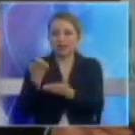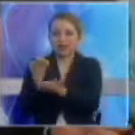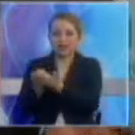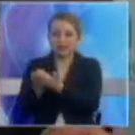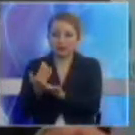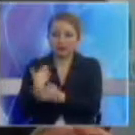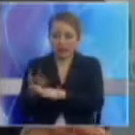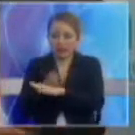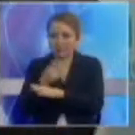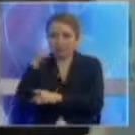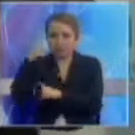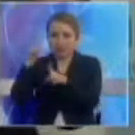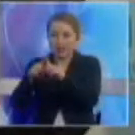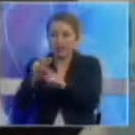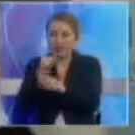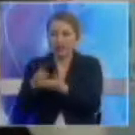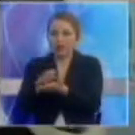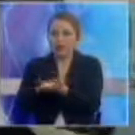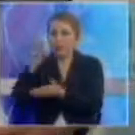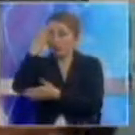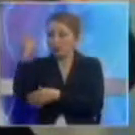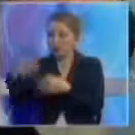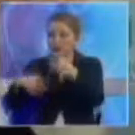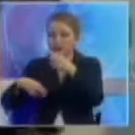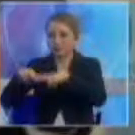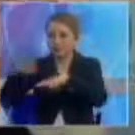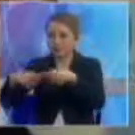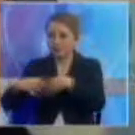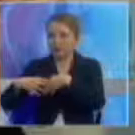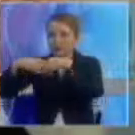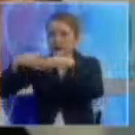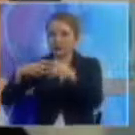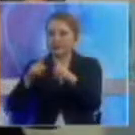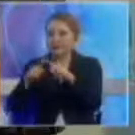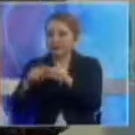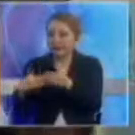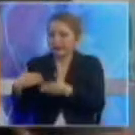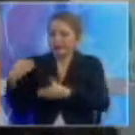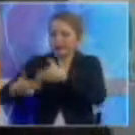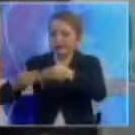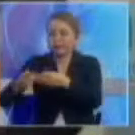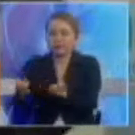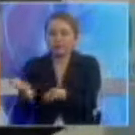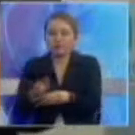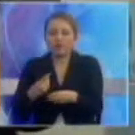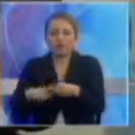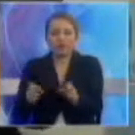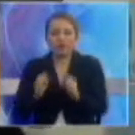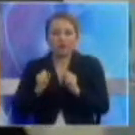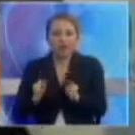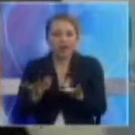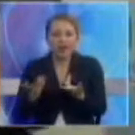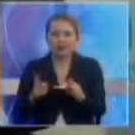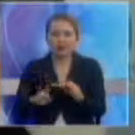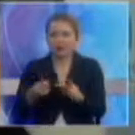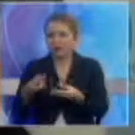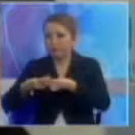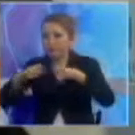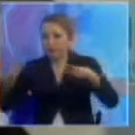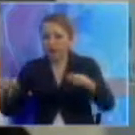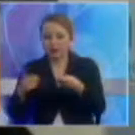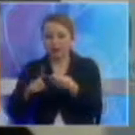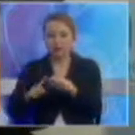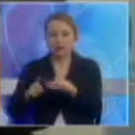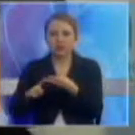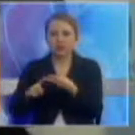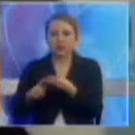estaba proyectada, porque la reconstrucción requiere un encadenamiento productivo fuerte en términos de materiales, pero en